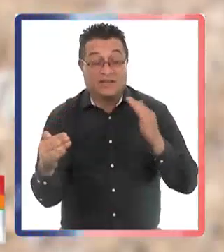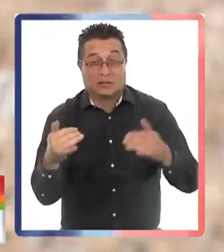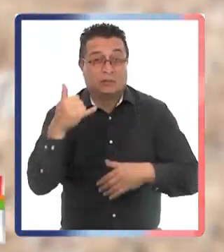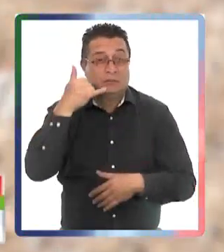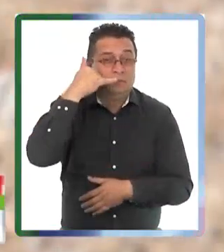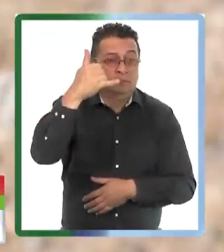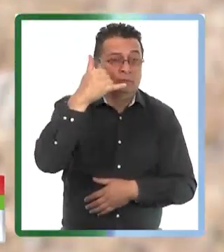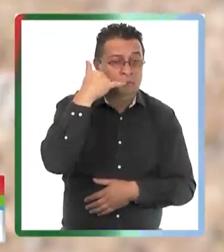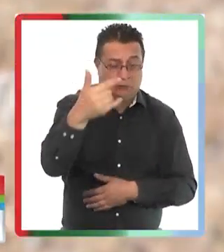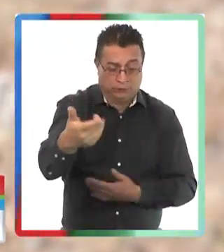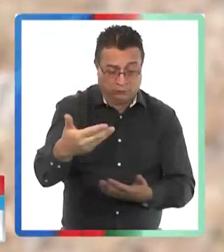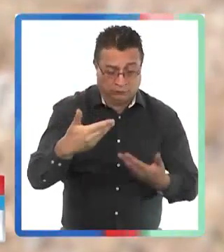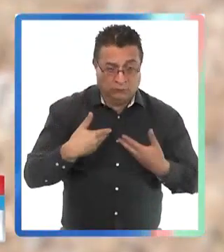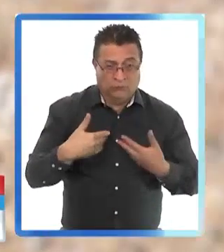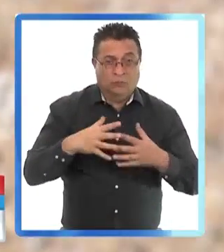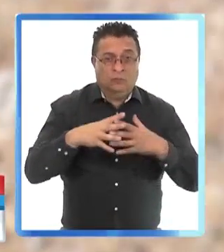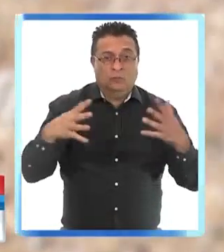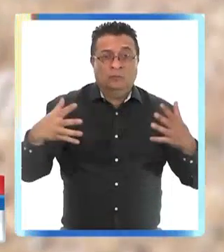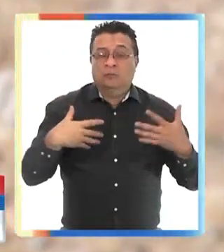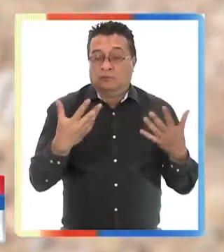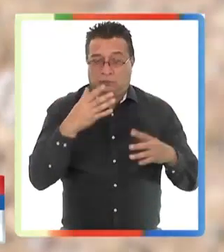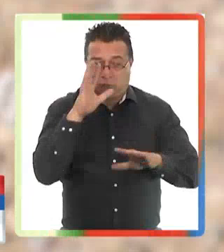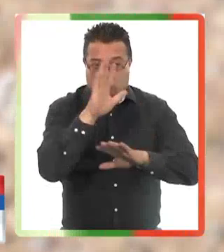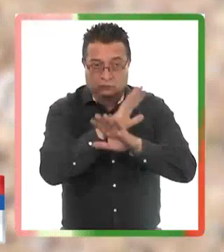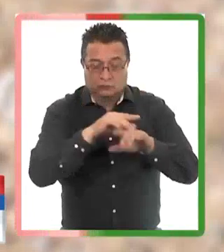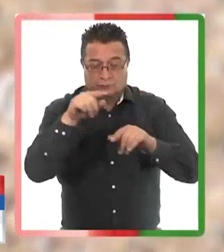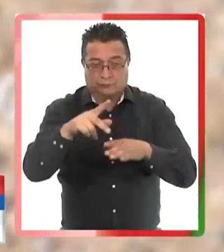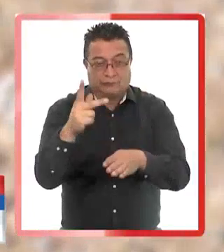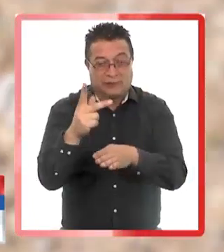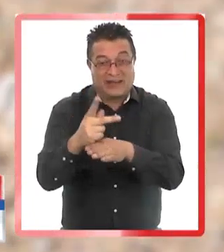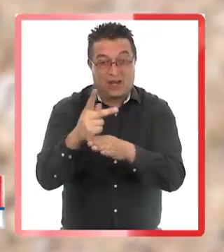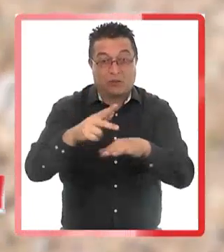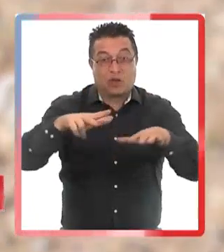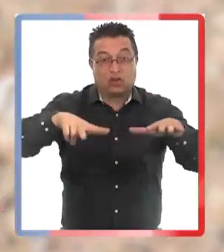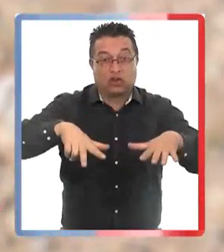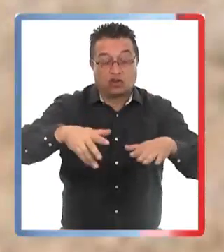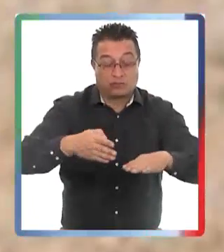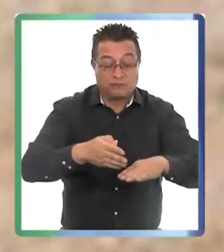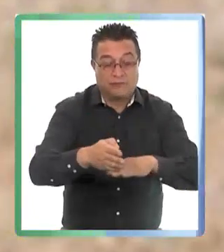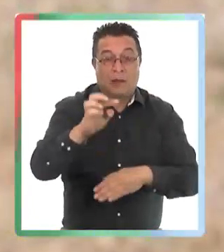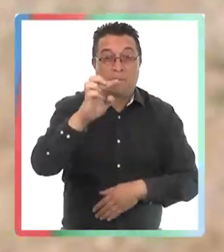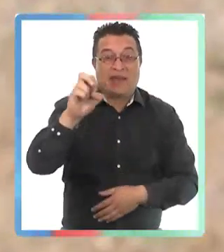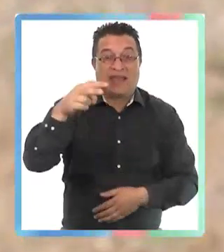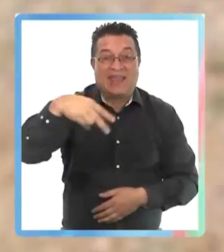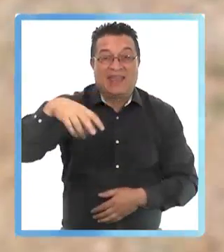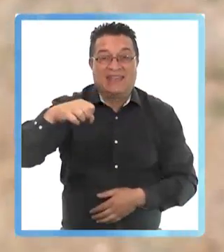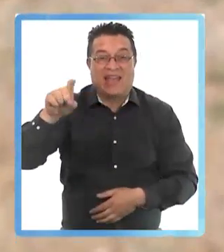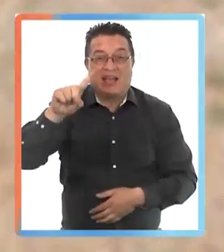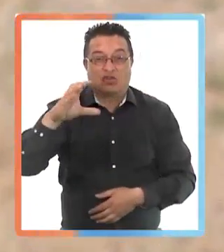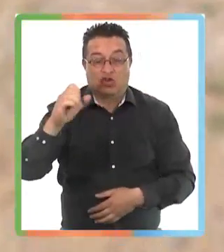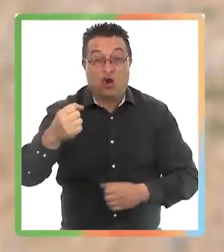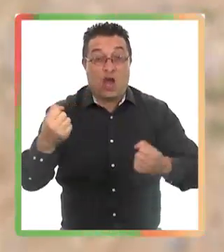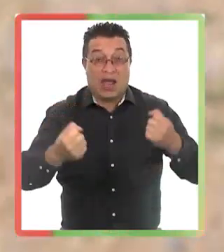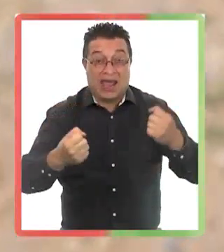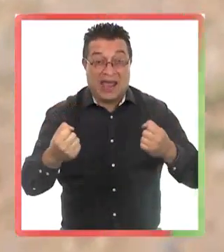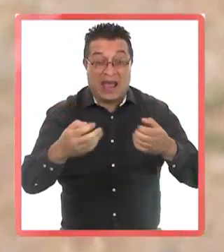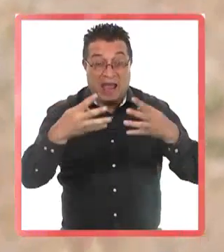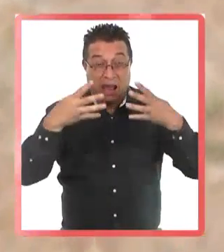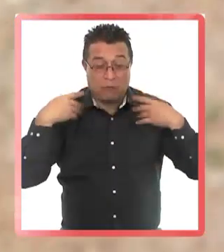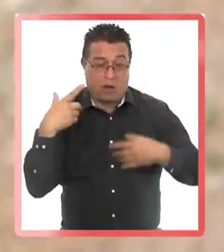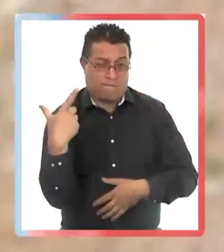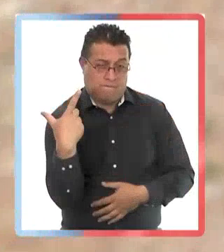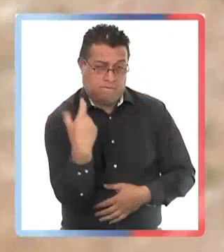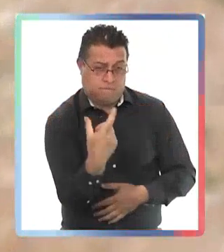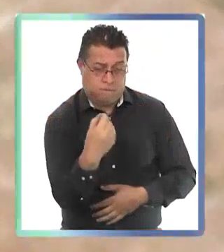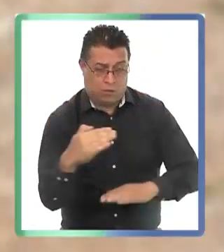noche, vecinos llamaron por teléfono a nuestro medio para alertar que a la altura del kilómetro 18 del camino al Peñasco, desde un